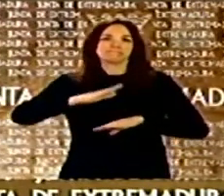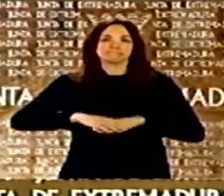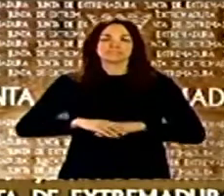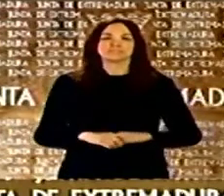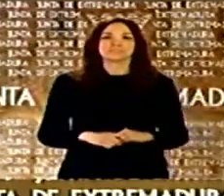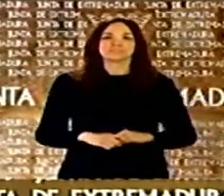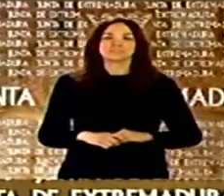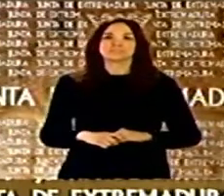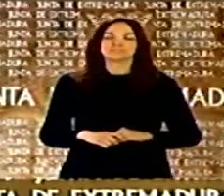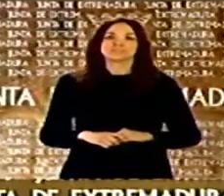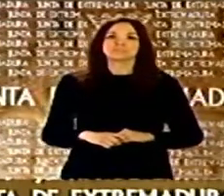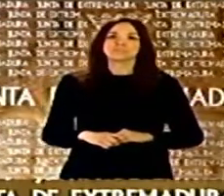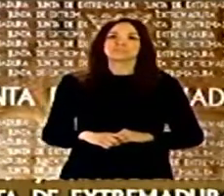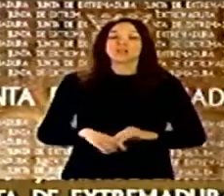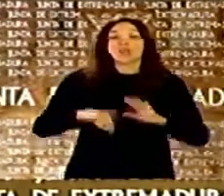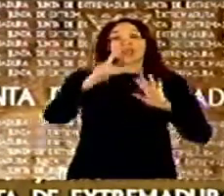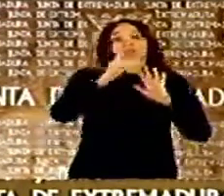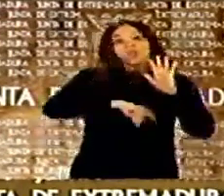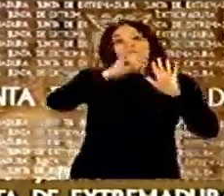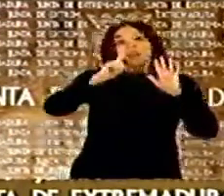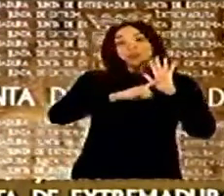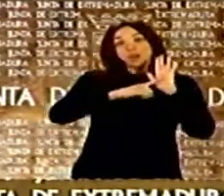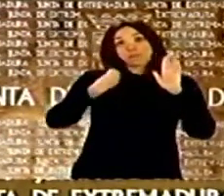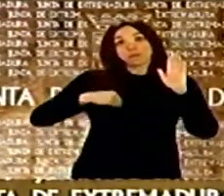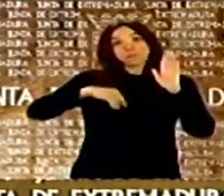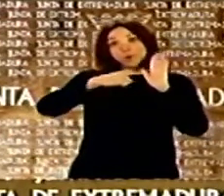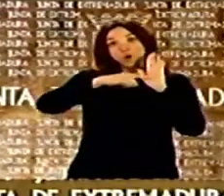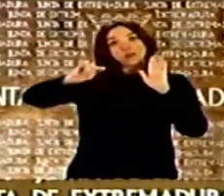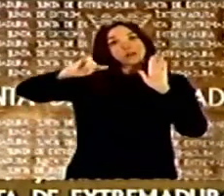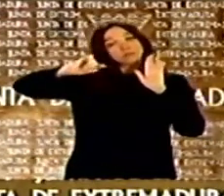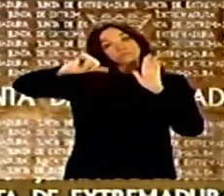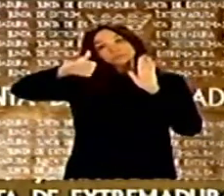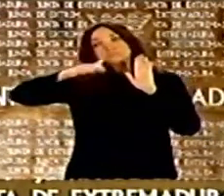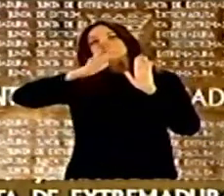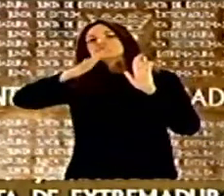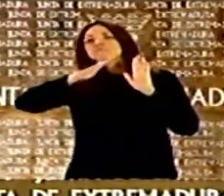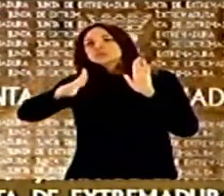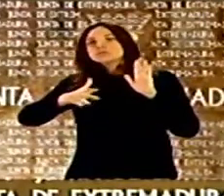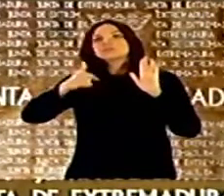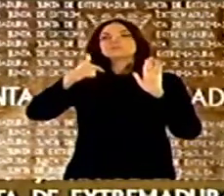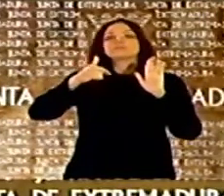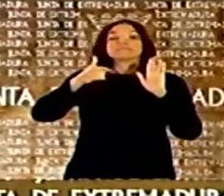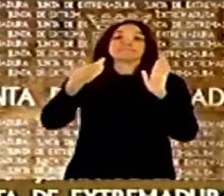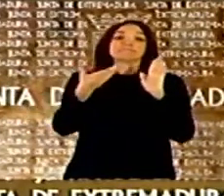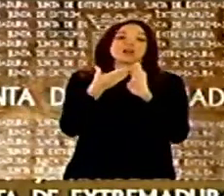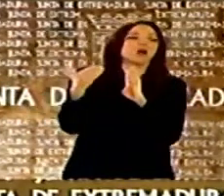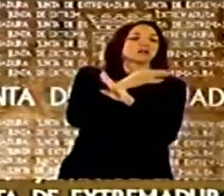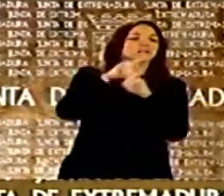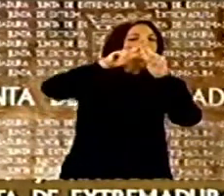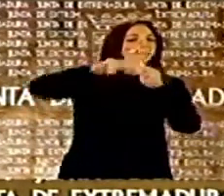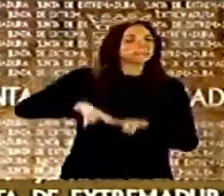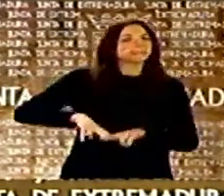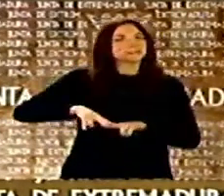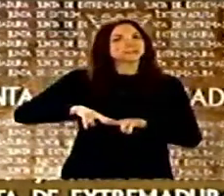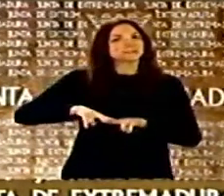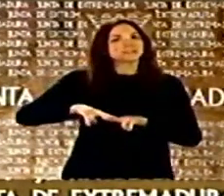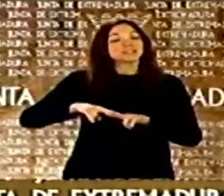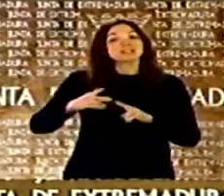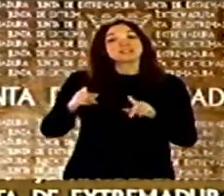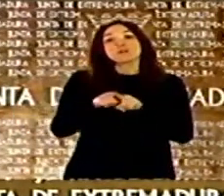La aprobación de este decreto ley está motivado por la proliferación de sistemas de apuestas deportivas